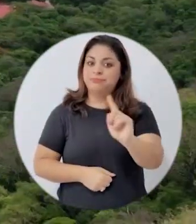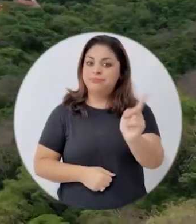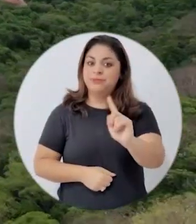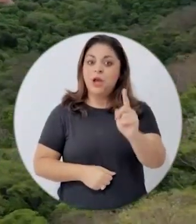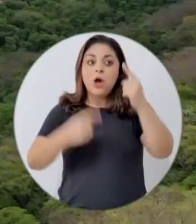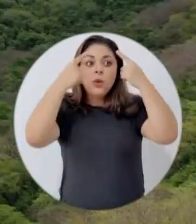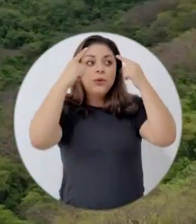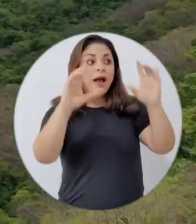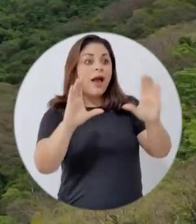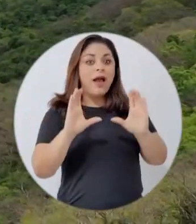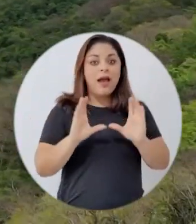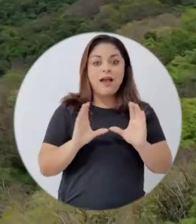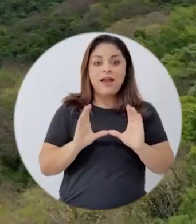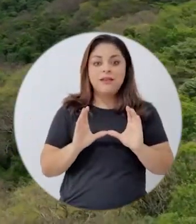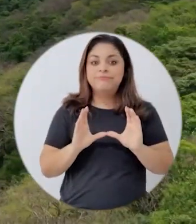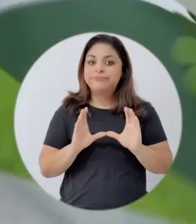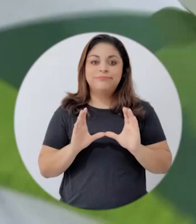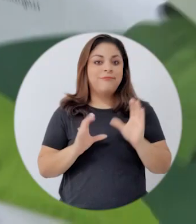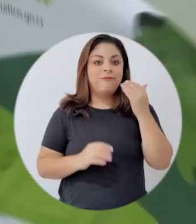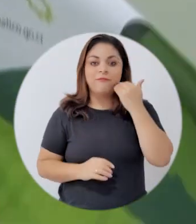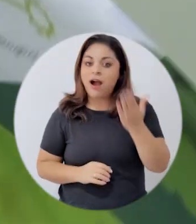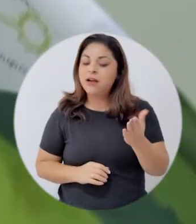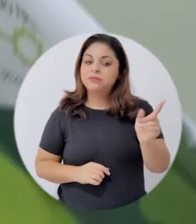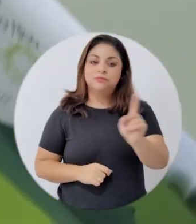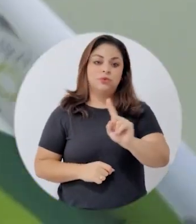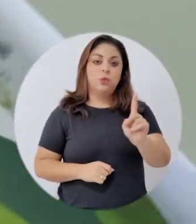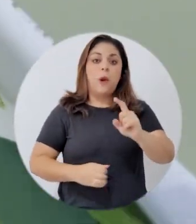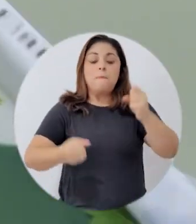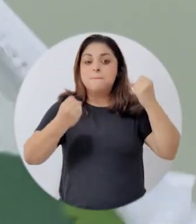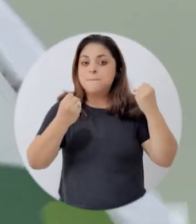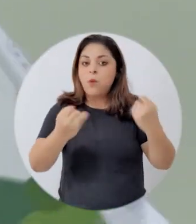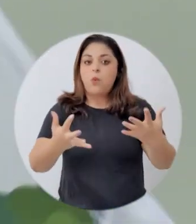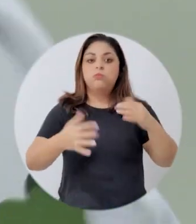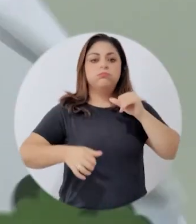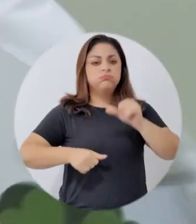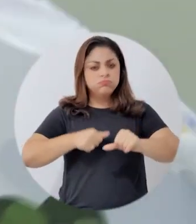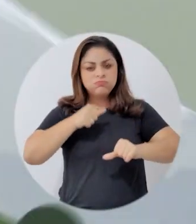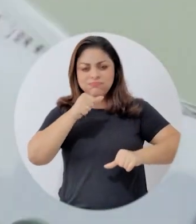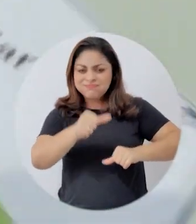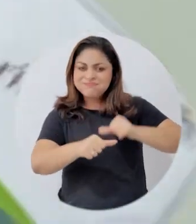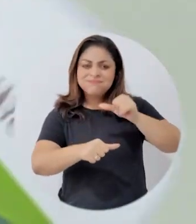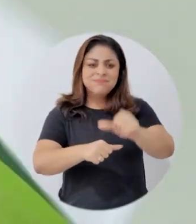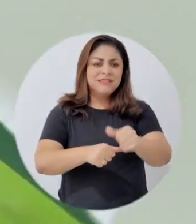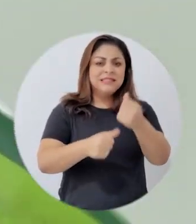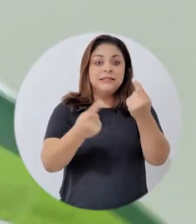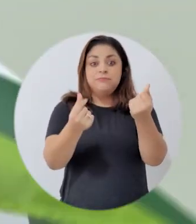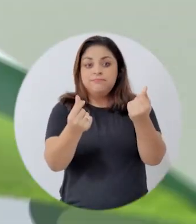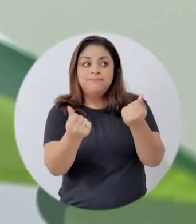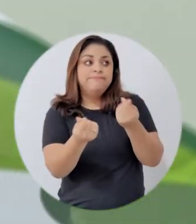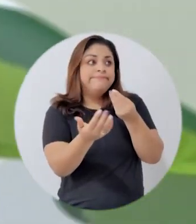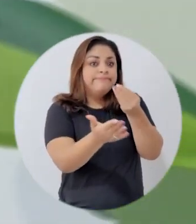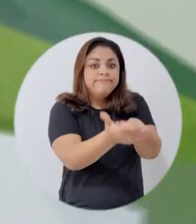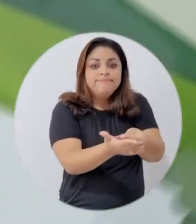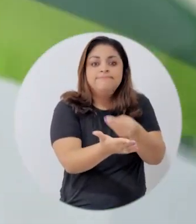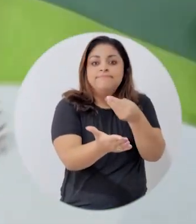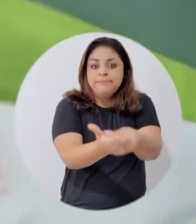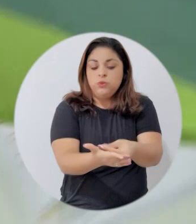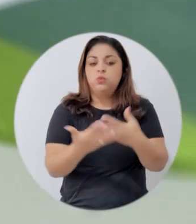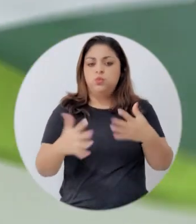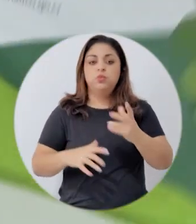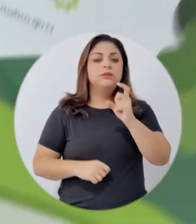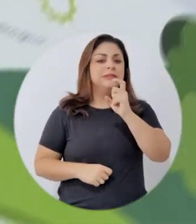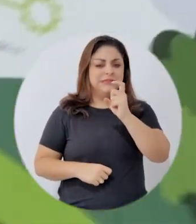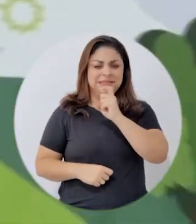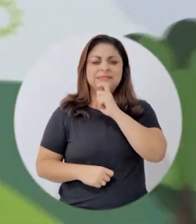tener esta certificación. Hay muchos recursos, mucho esfuerzo de por medio y es un poco difícil de alcanzar, no te voy a mentir,